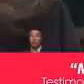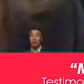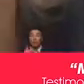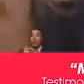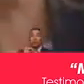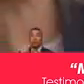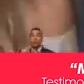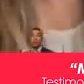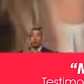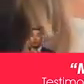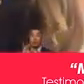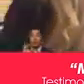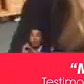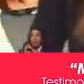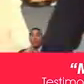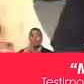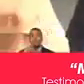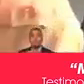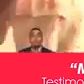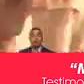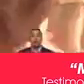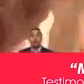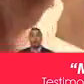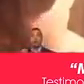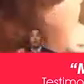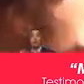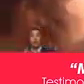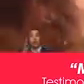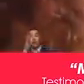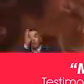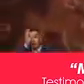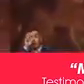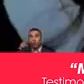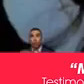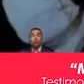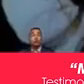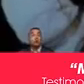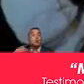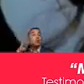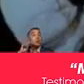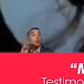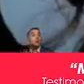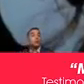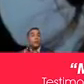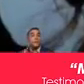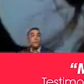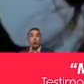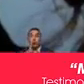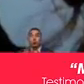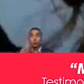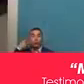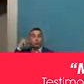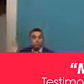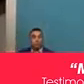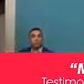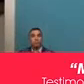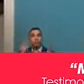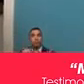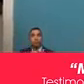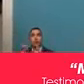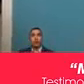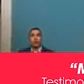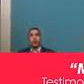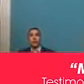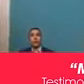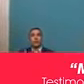de Patricia Barba, quien dice haber sido conquistada por la religión católica desde que era muy niña. Sin embargo, sus padres la impulsaron por una